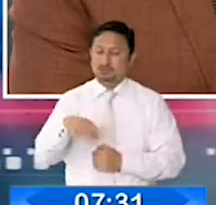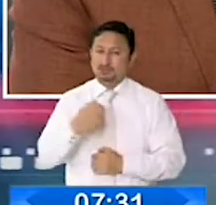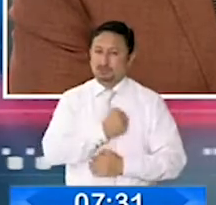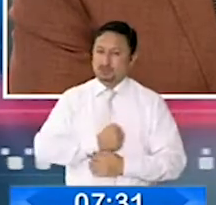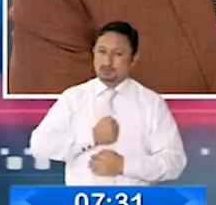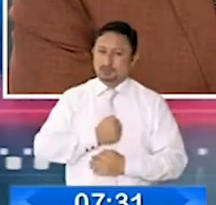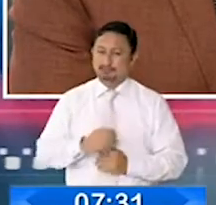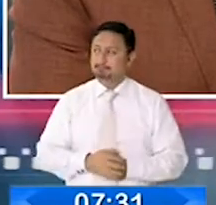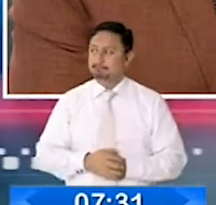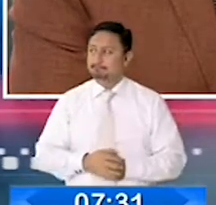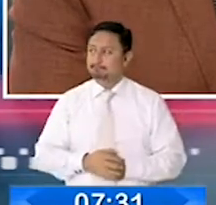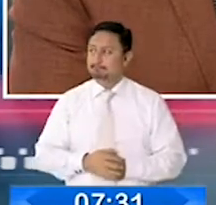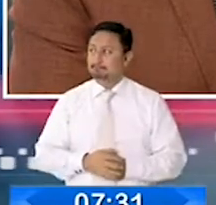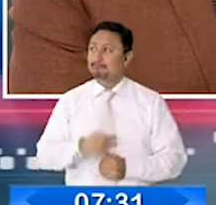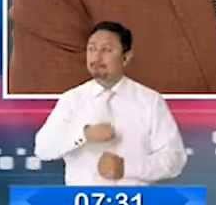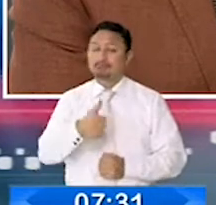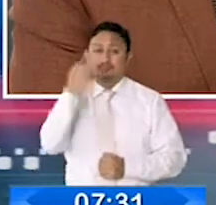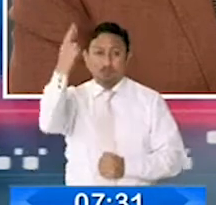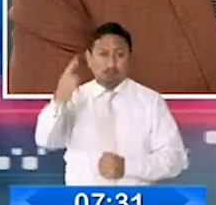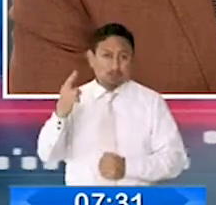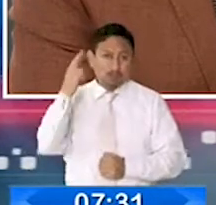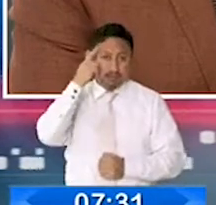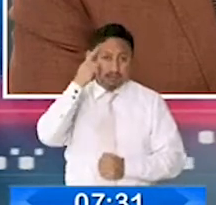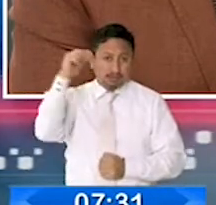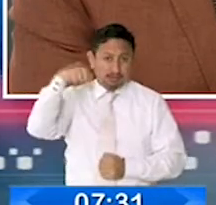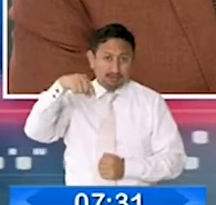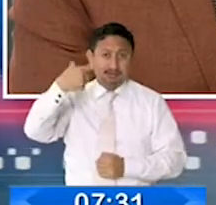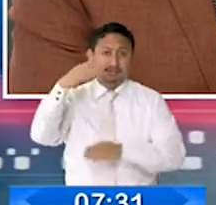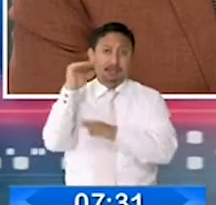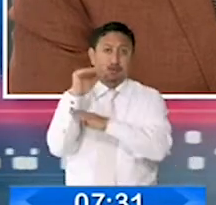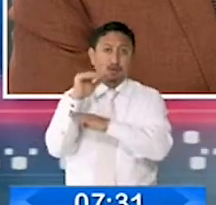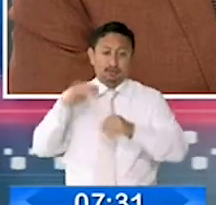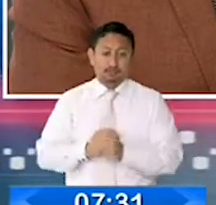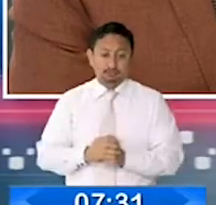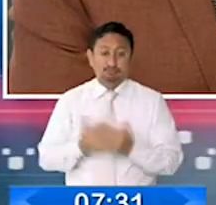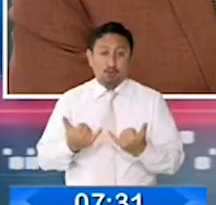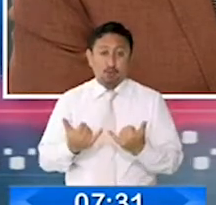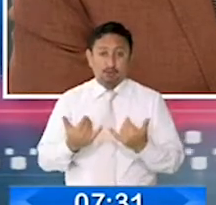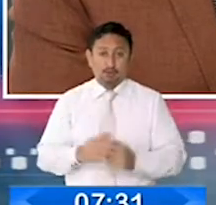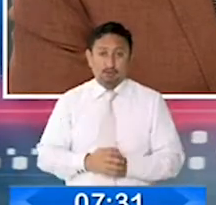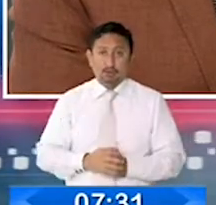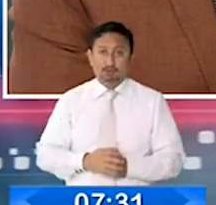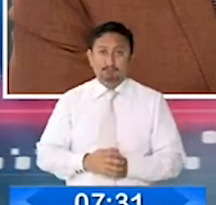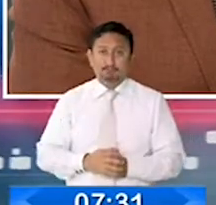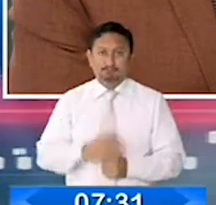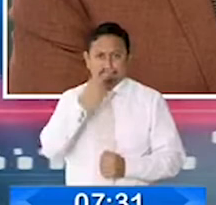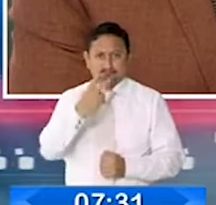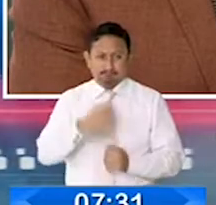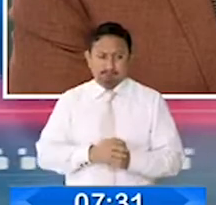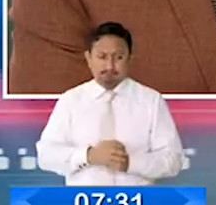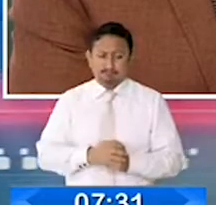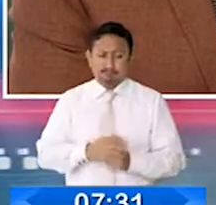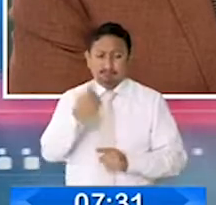acontecido. Por lo demás, yo creo que la reflexión que debe hacerse en el país de una vez por todas, mire, muchísimas